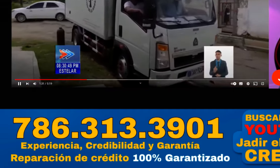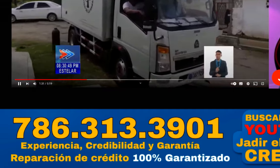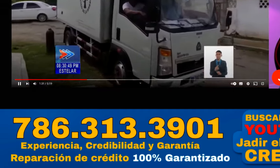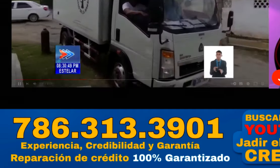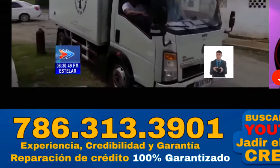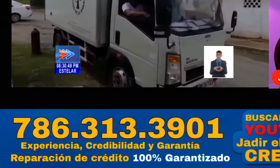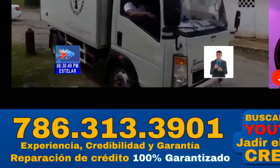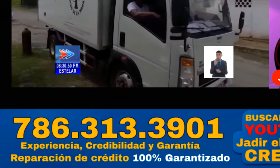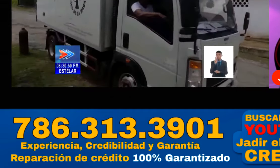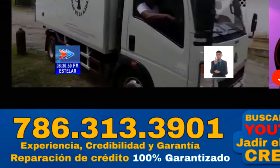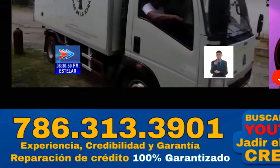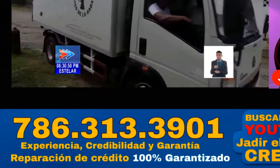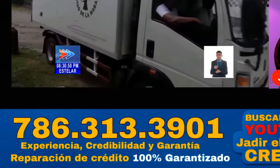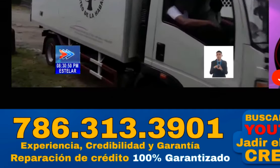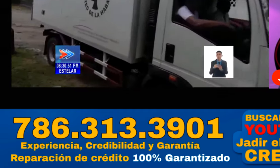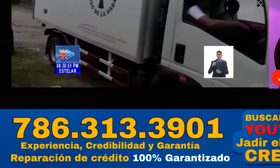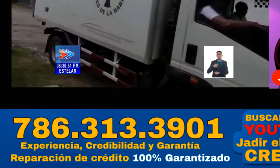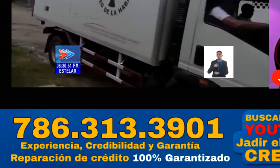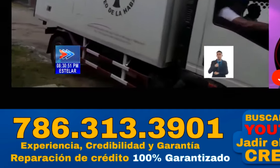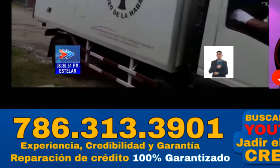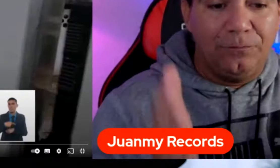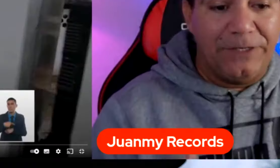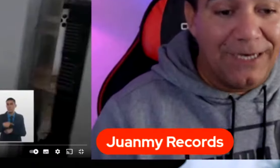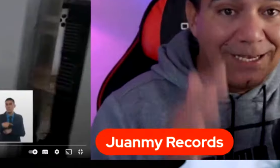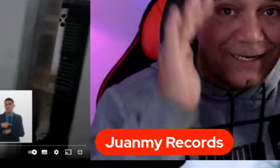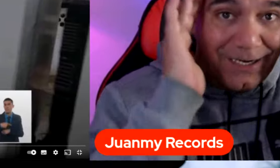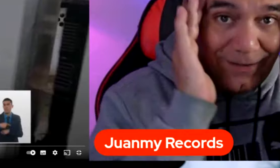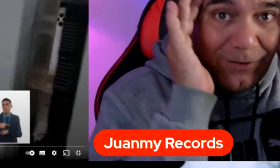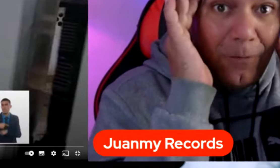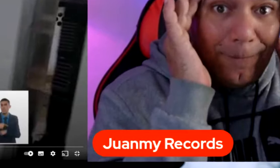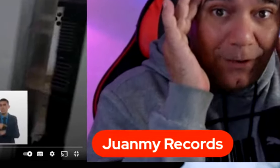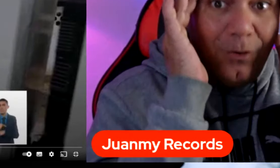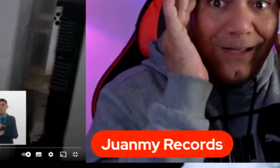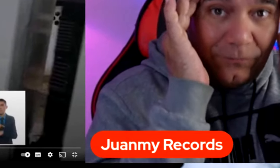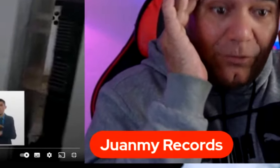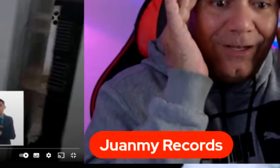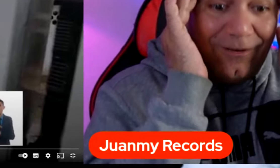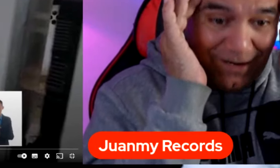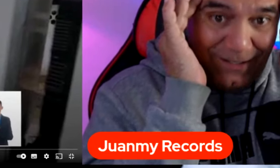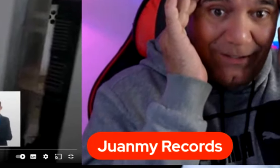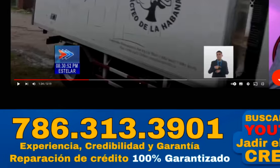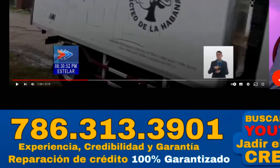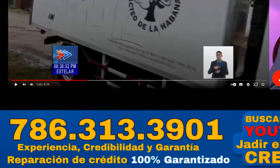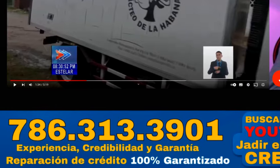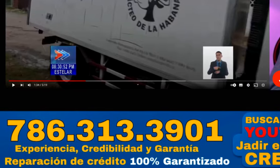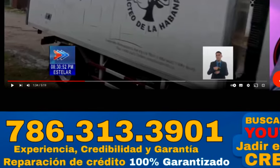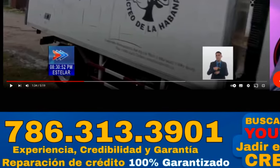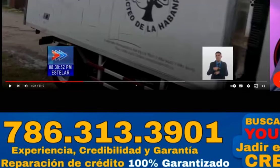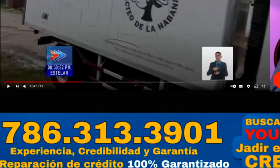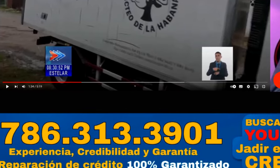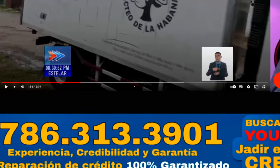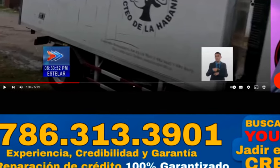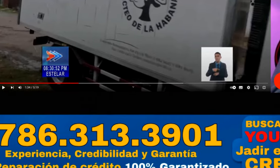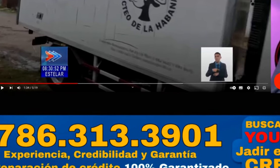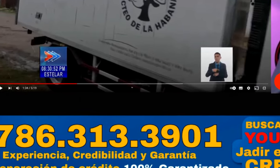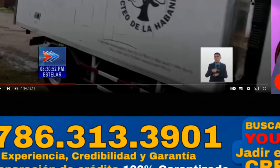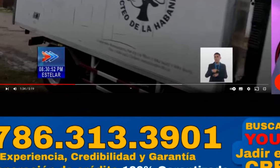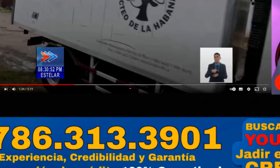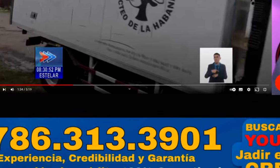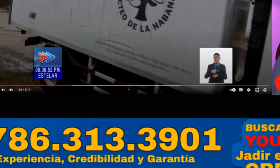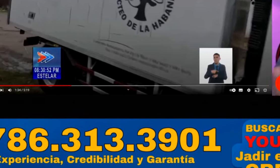pudo presenciar la salida del complejo lácteo de La Habana. Mira las calles del complejo lácteo de La Habana. Mira el camión ese que no se está